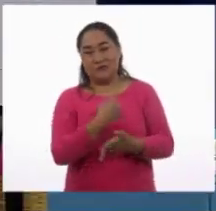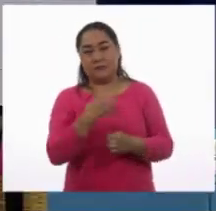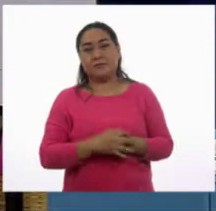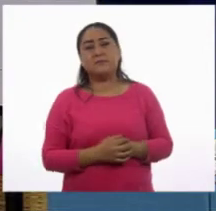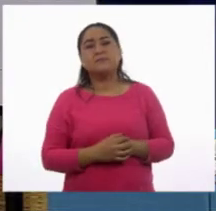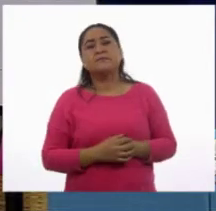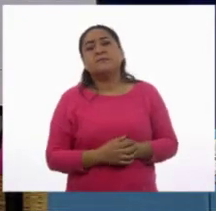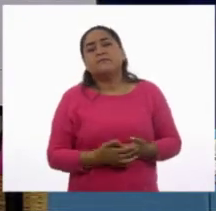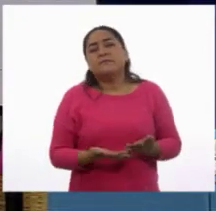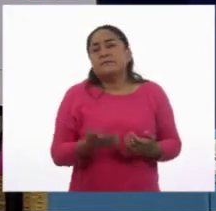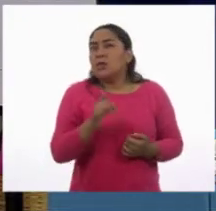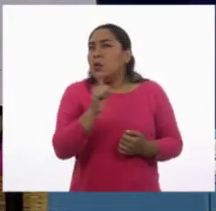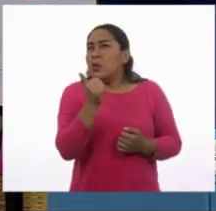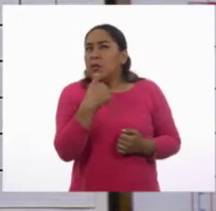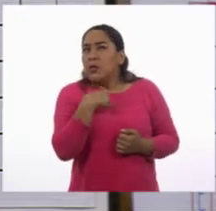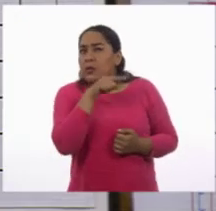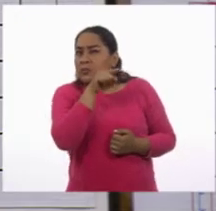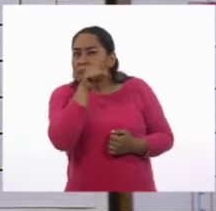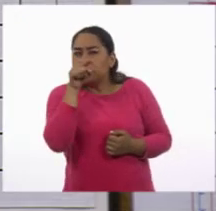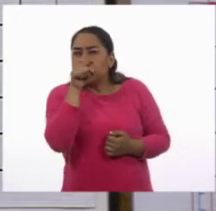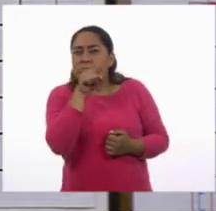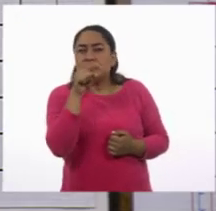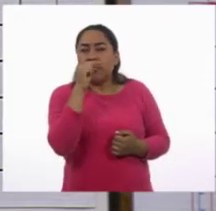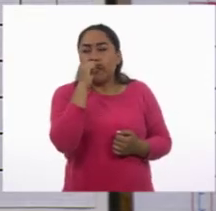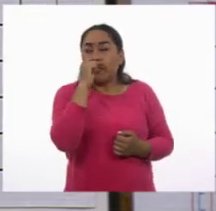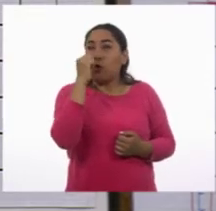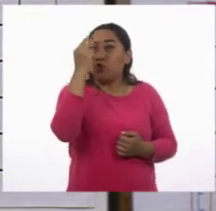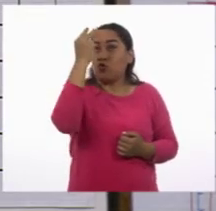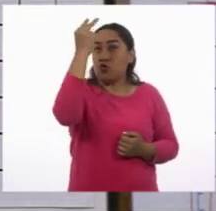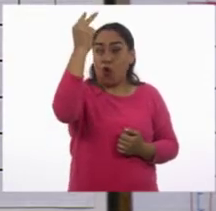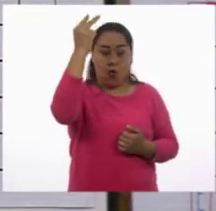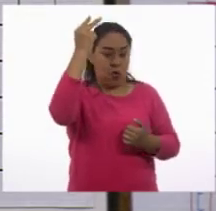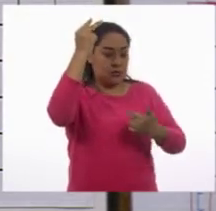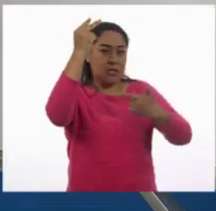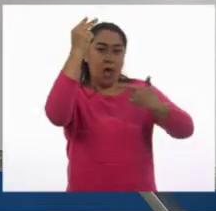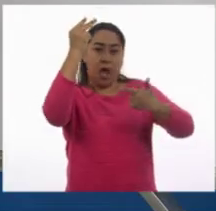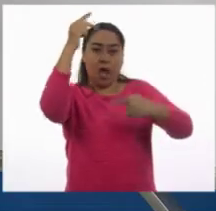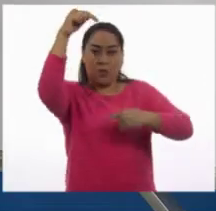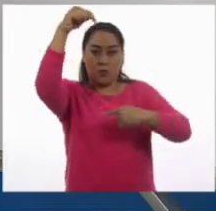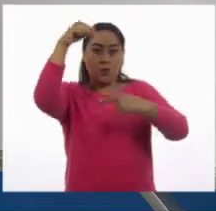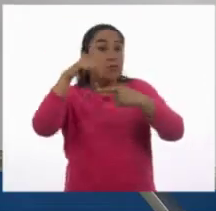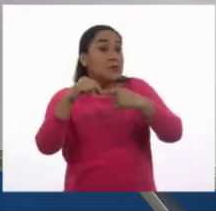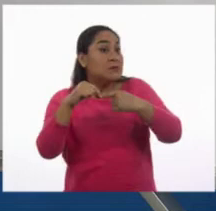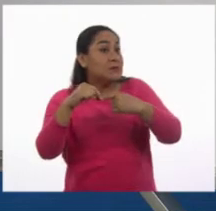En el 2G.